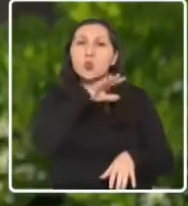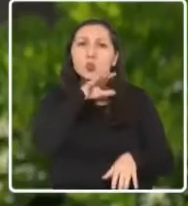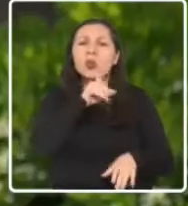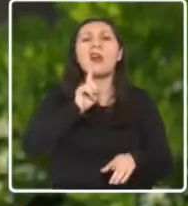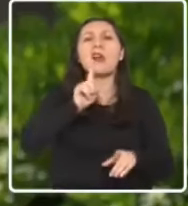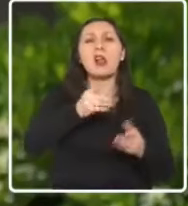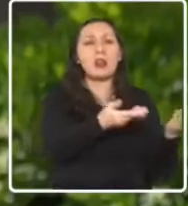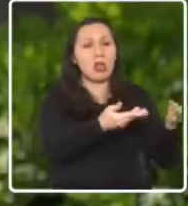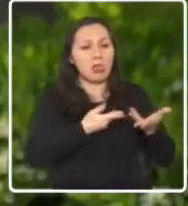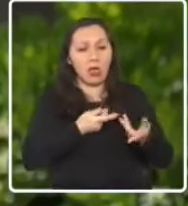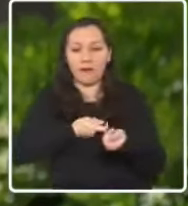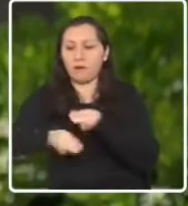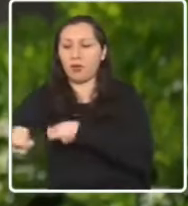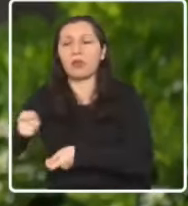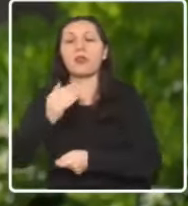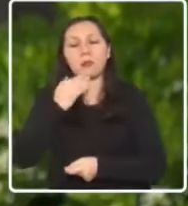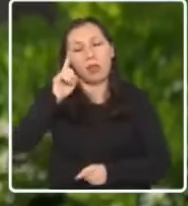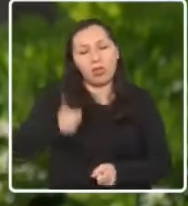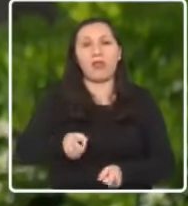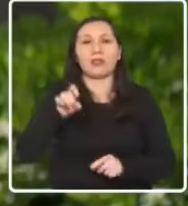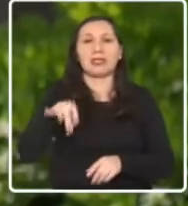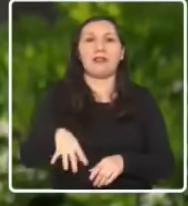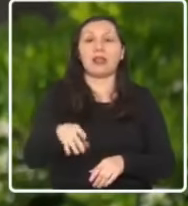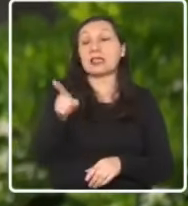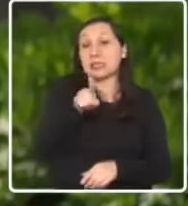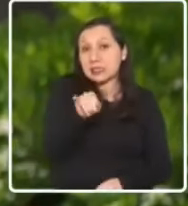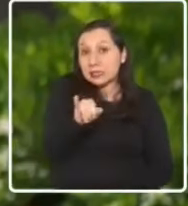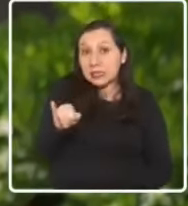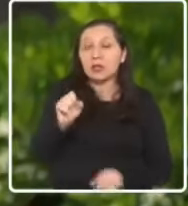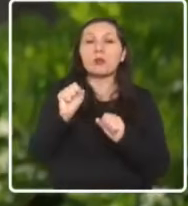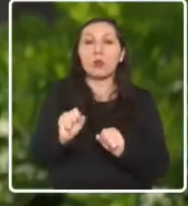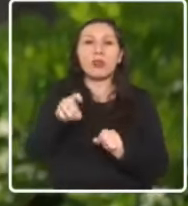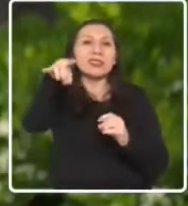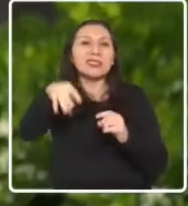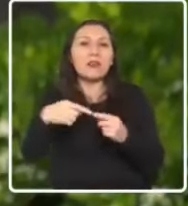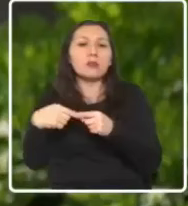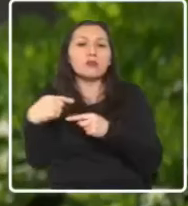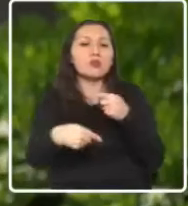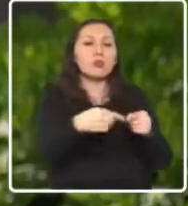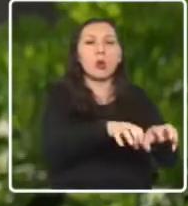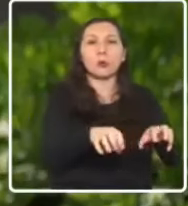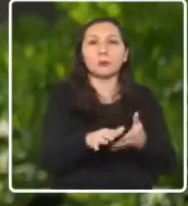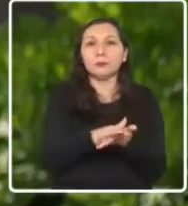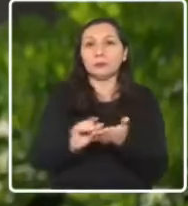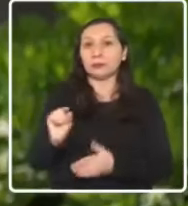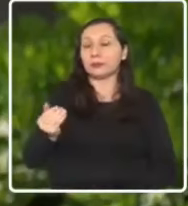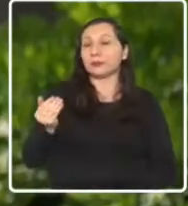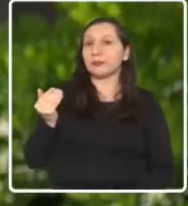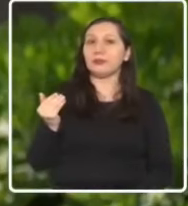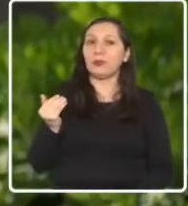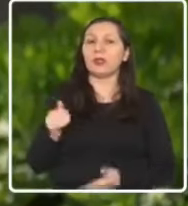sus proveedores y se permite que el Servicio de Impuestos Internos pueda exigir la trazabilidad de determinados bienes, como lo hizo